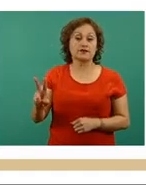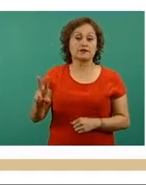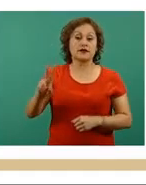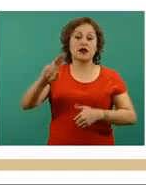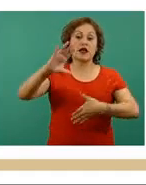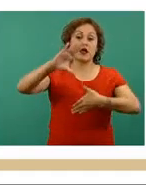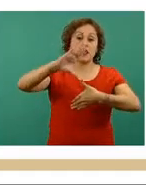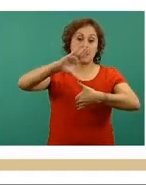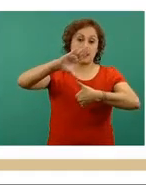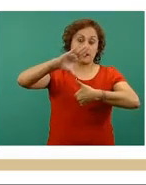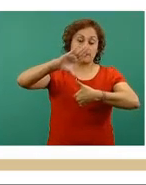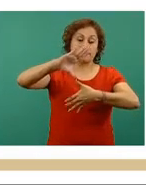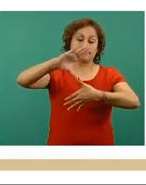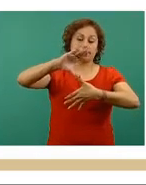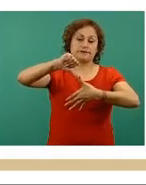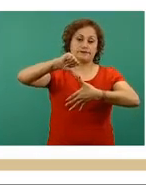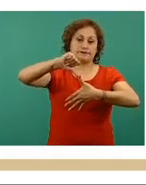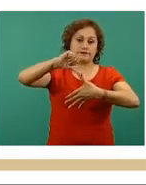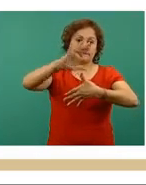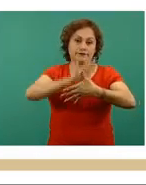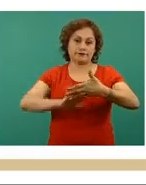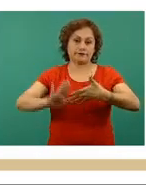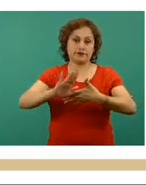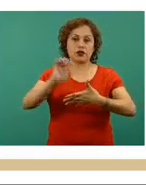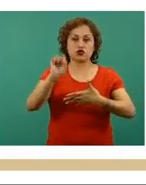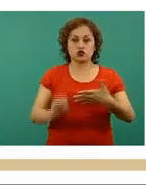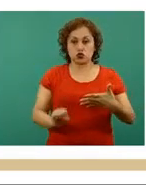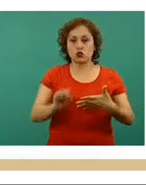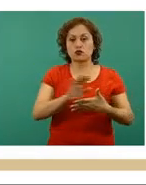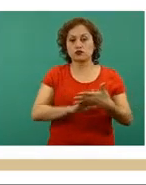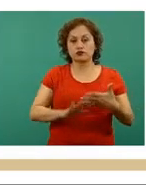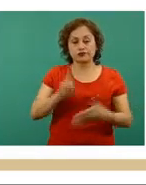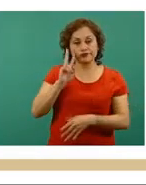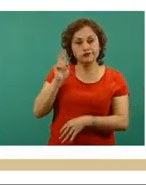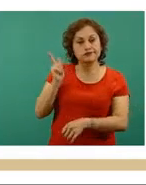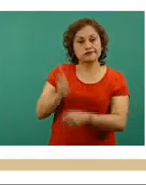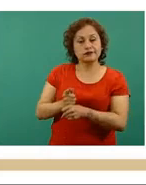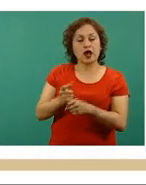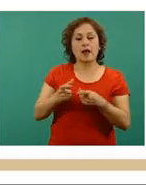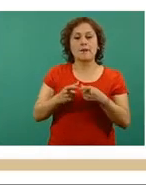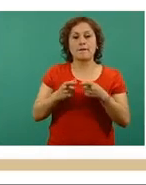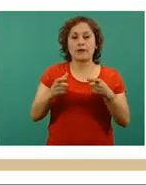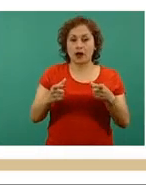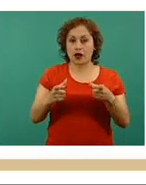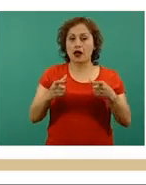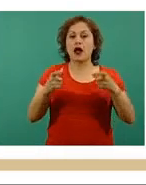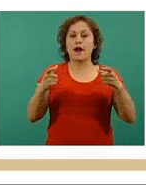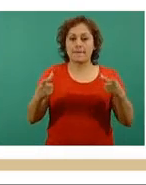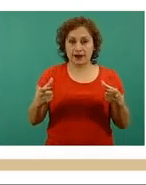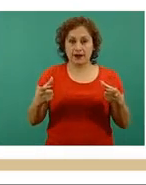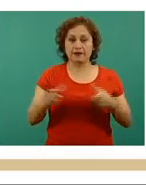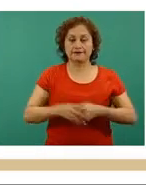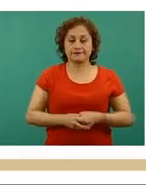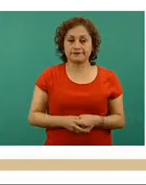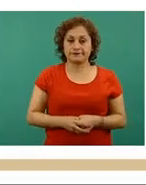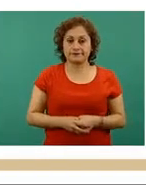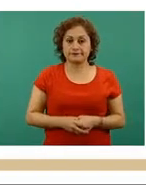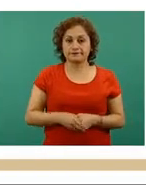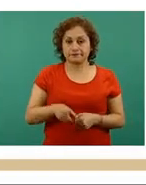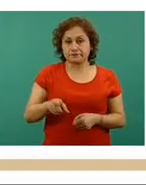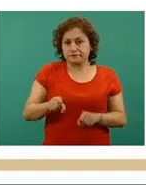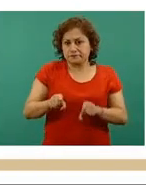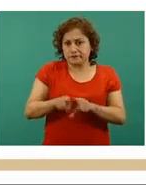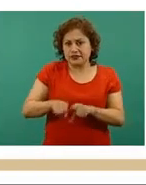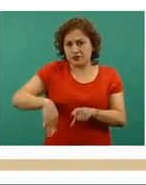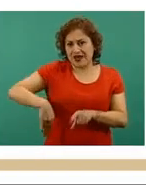particular, vemos que este indicador está incrementando. Como les comentaba, aún con lo que revisamos de la Organización